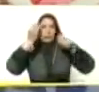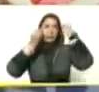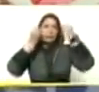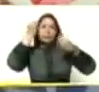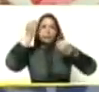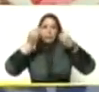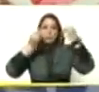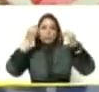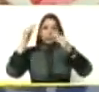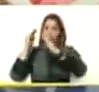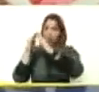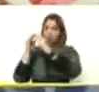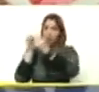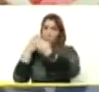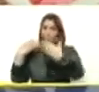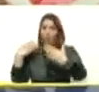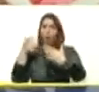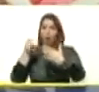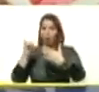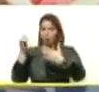En la Casa Blanca fue